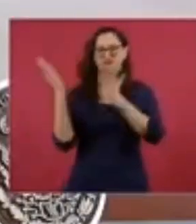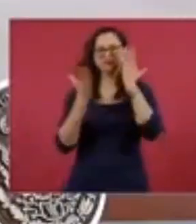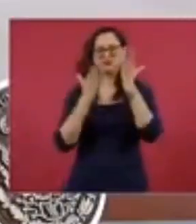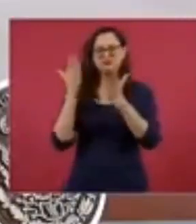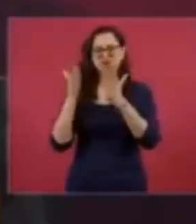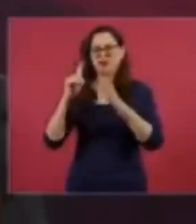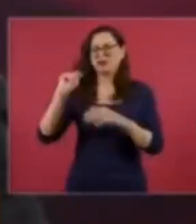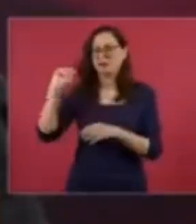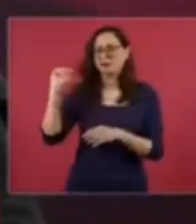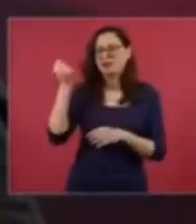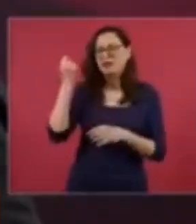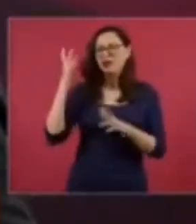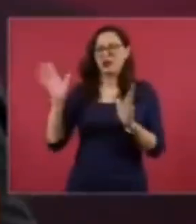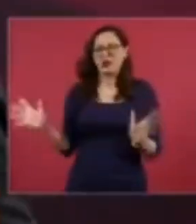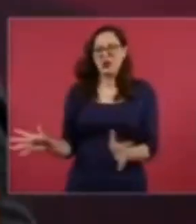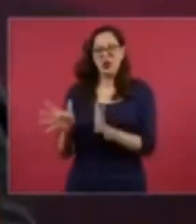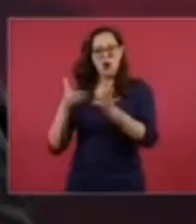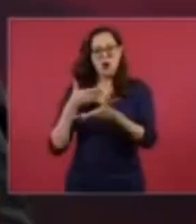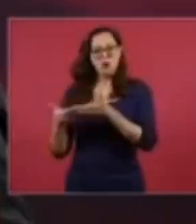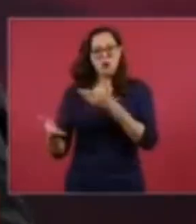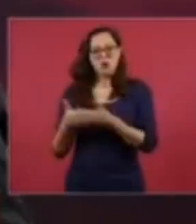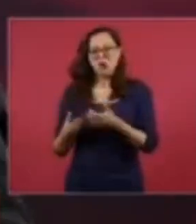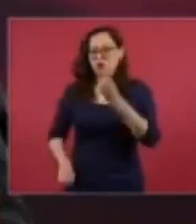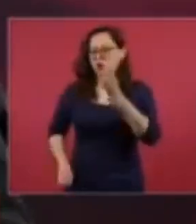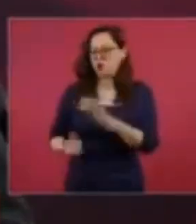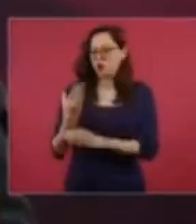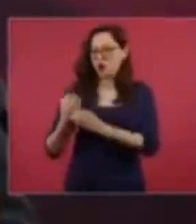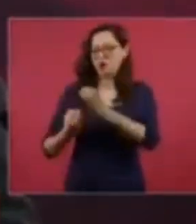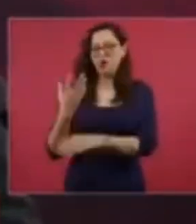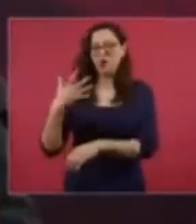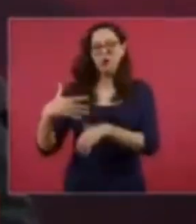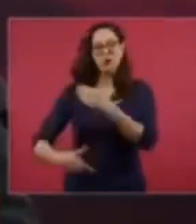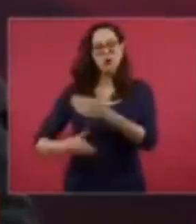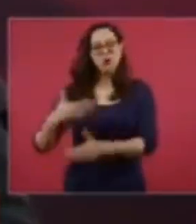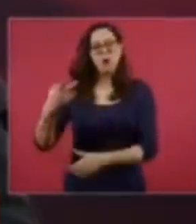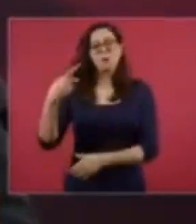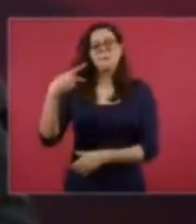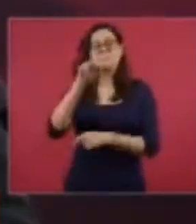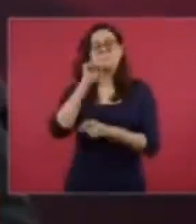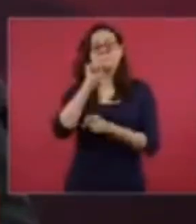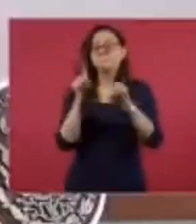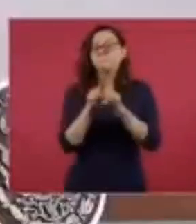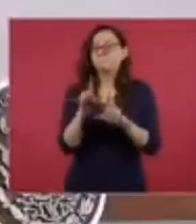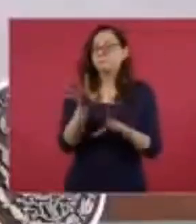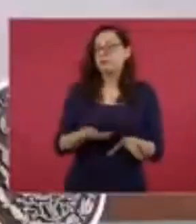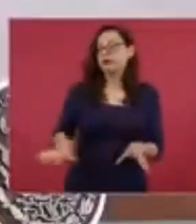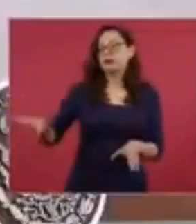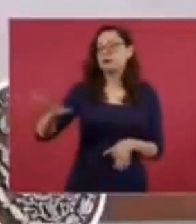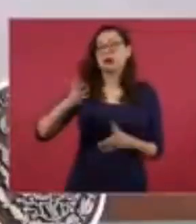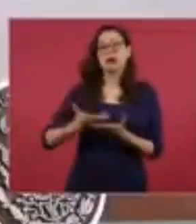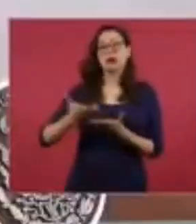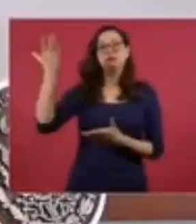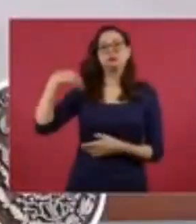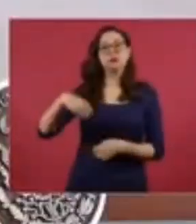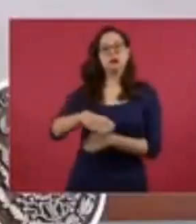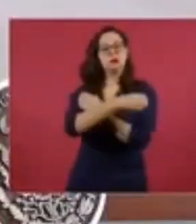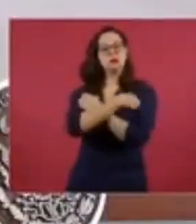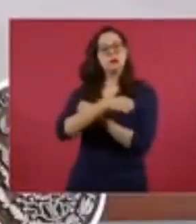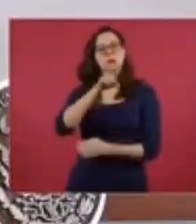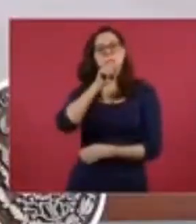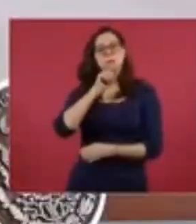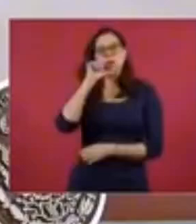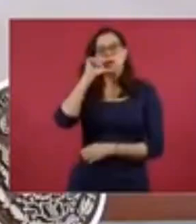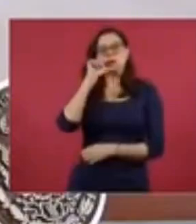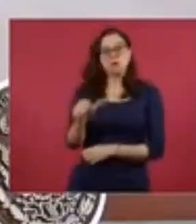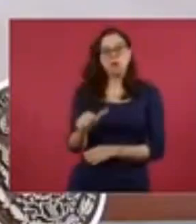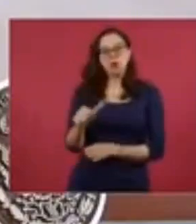la innovación, pero también es un acto de justicia social hacia una región marginada y relegada de